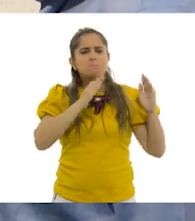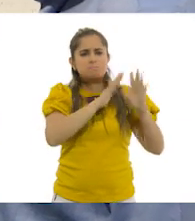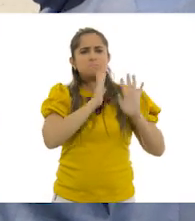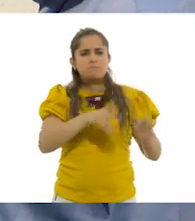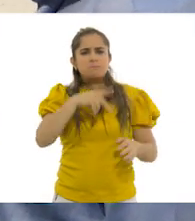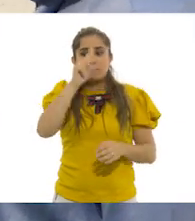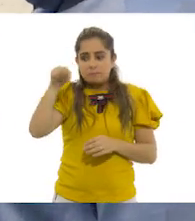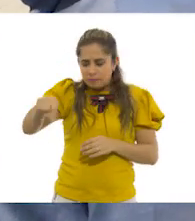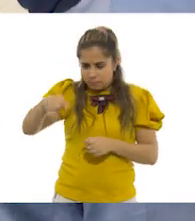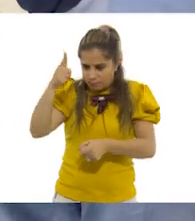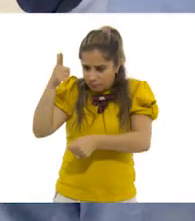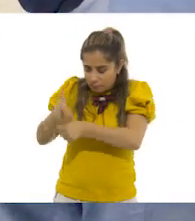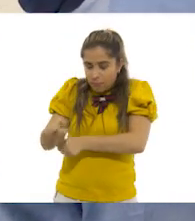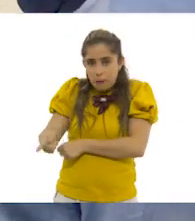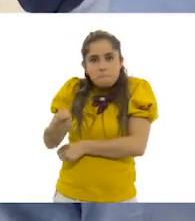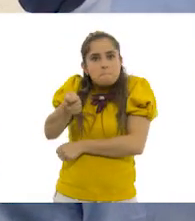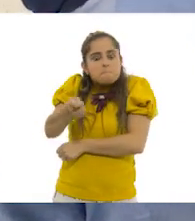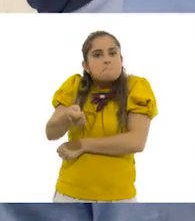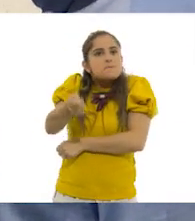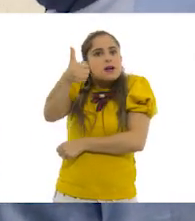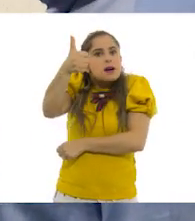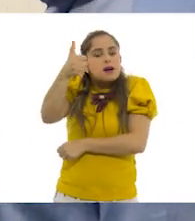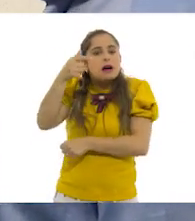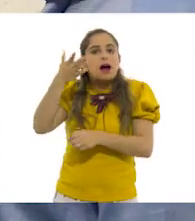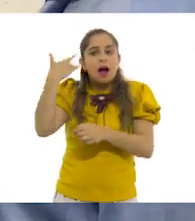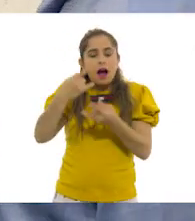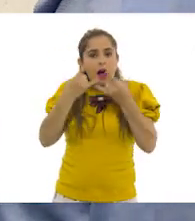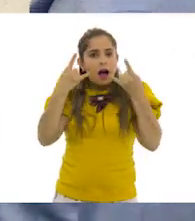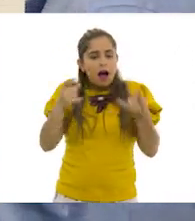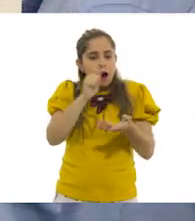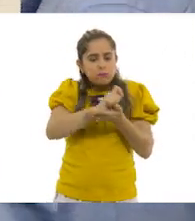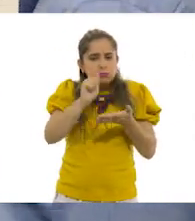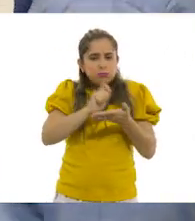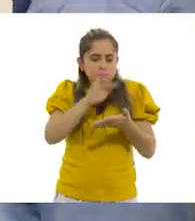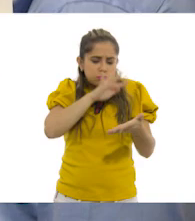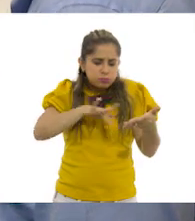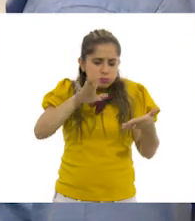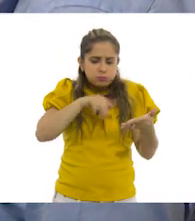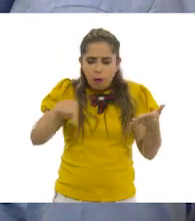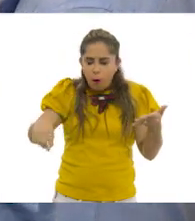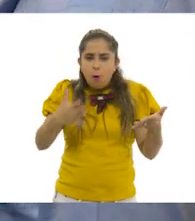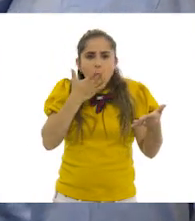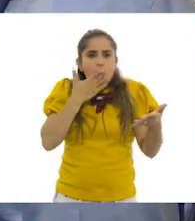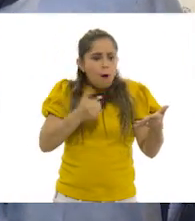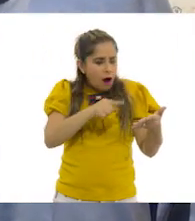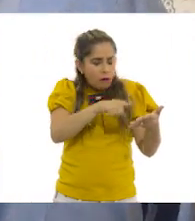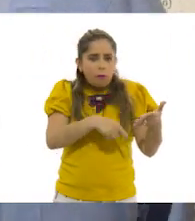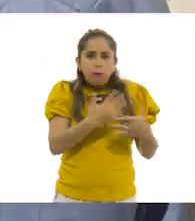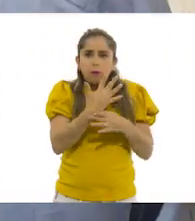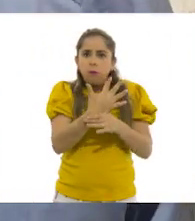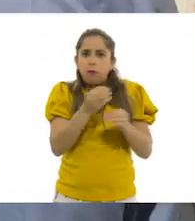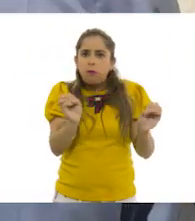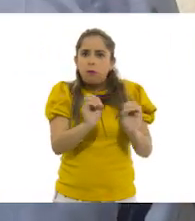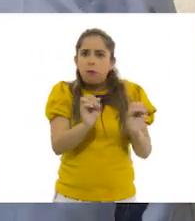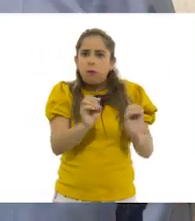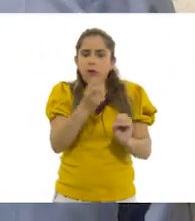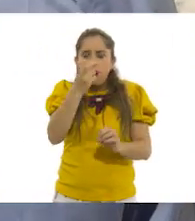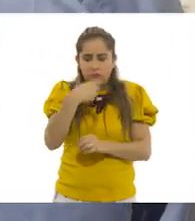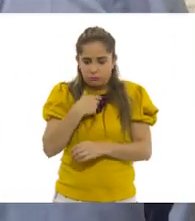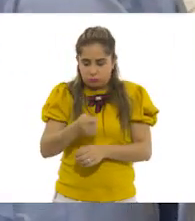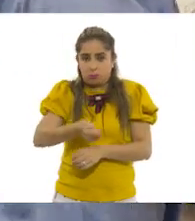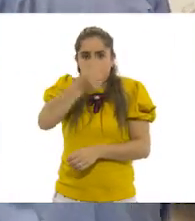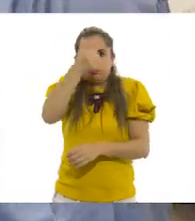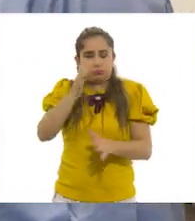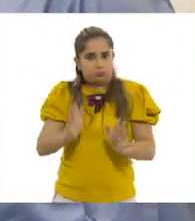de este no, porque no es mencionado por las fuentes históricas, sobre todo por Sahagún, no hablan de este edificio. Hablan,